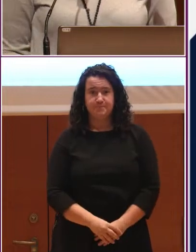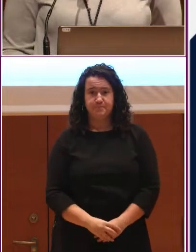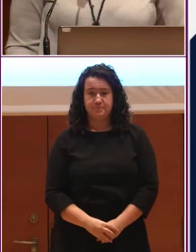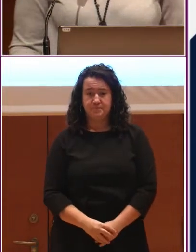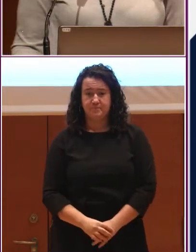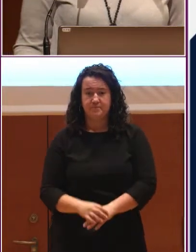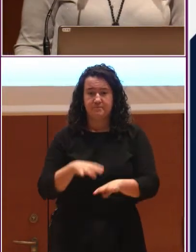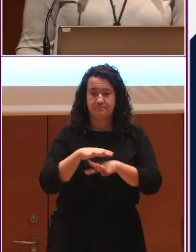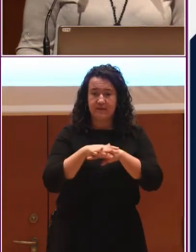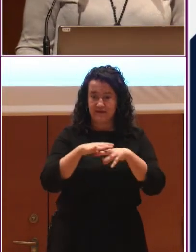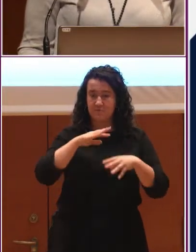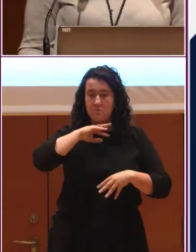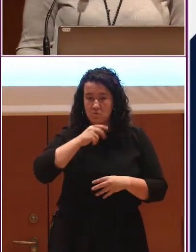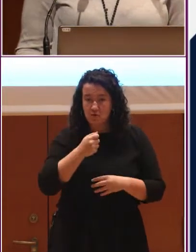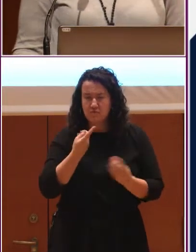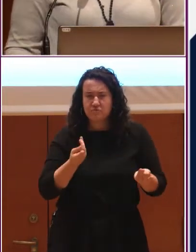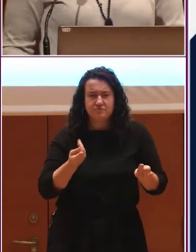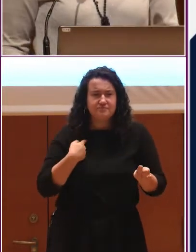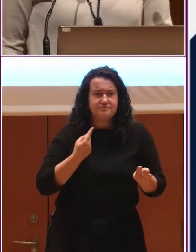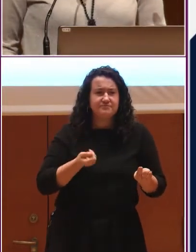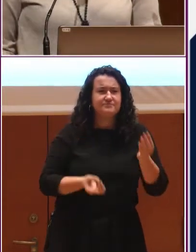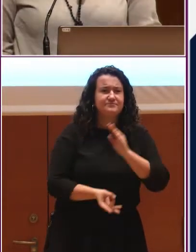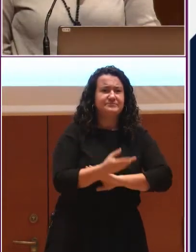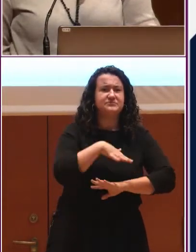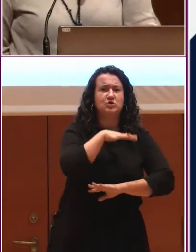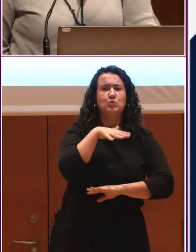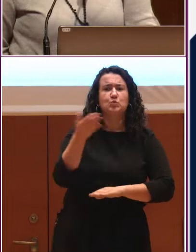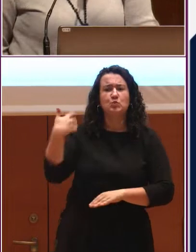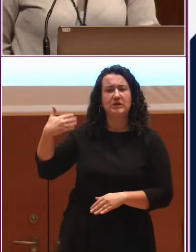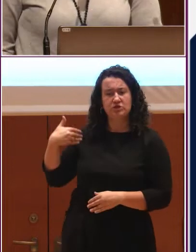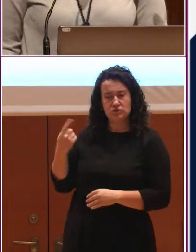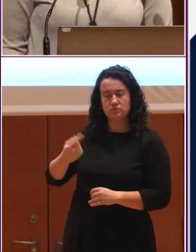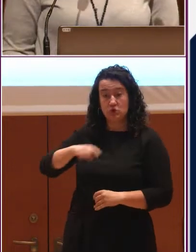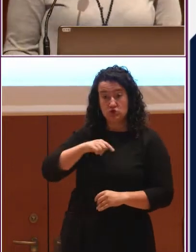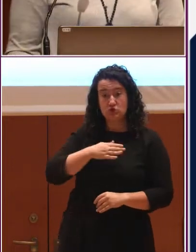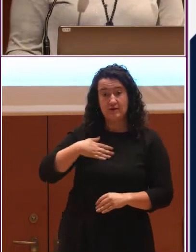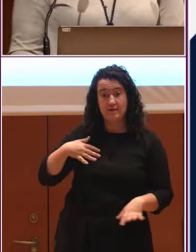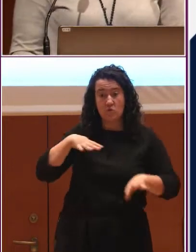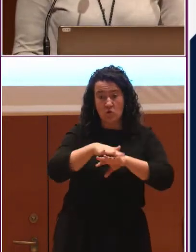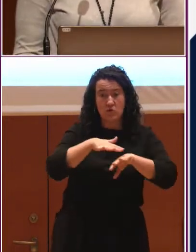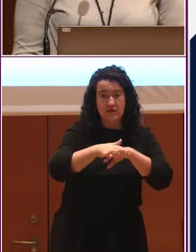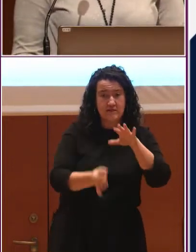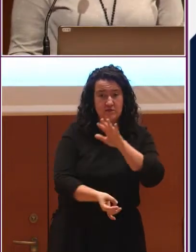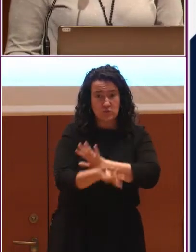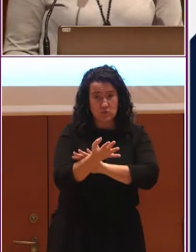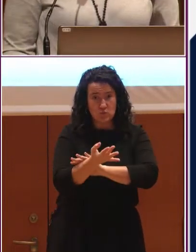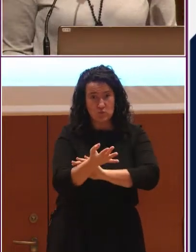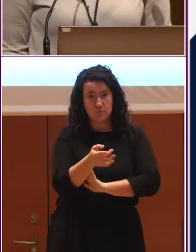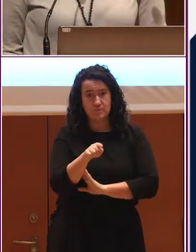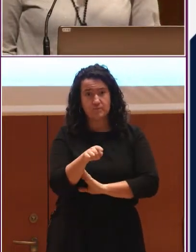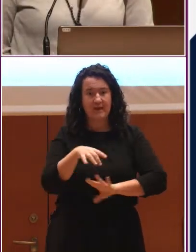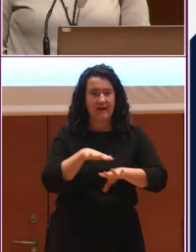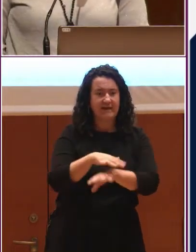esto también es responsabilidad nuestra y lo hacemos bien sare Morea red